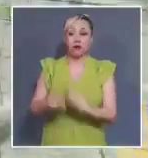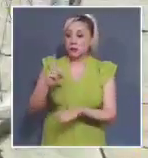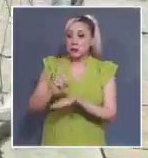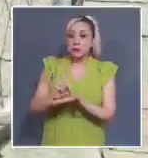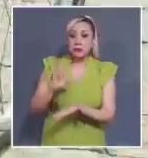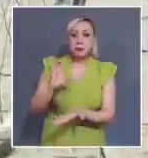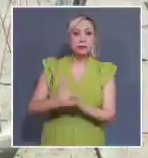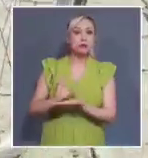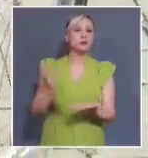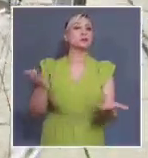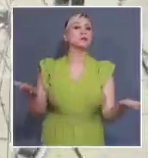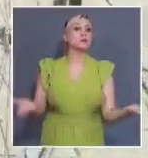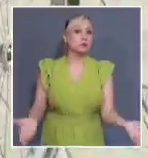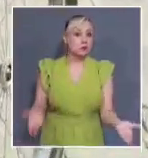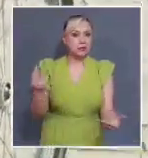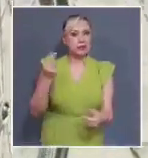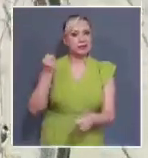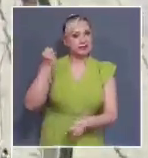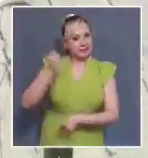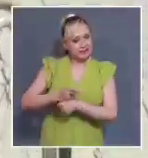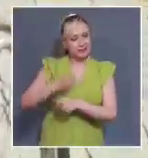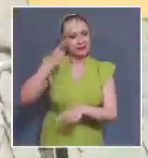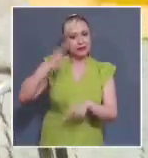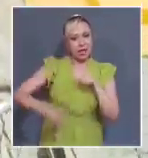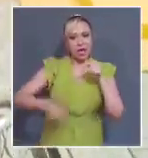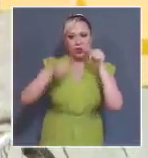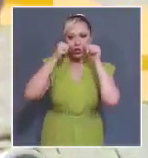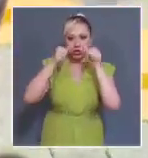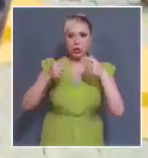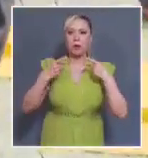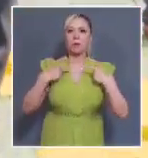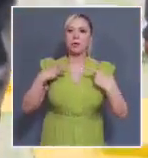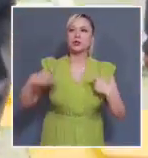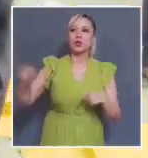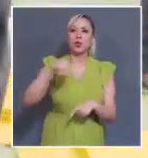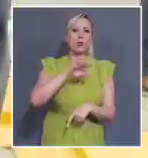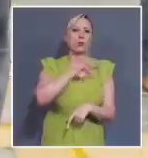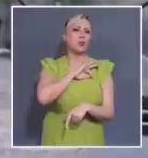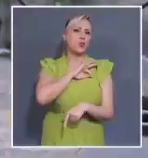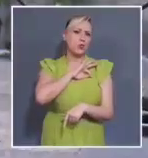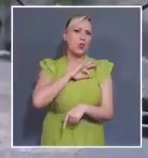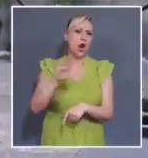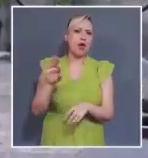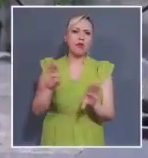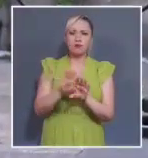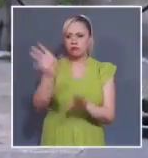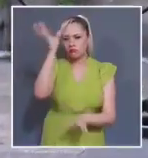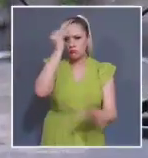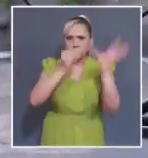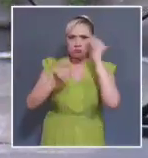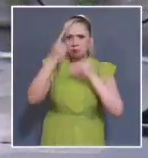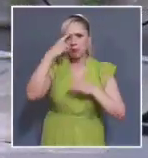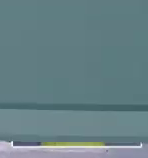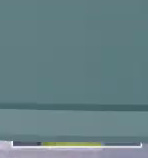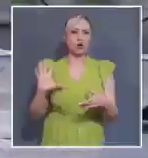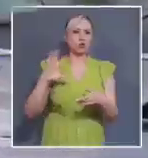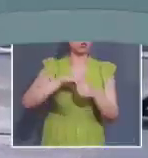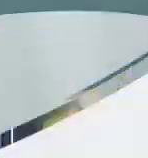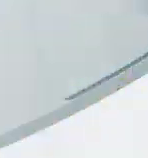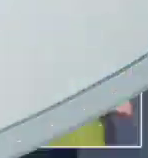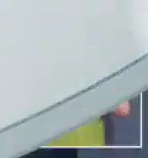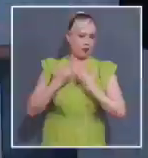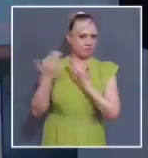discapacidad, mejoran la calidad de vida y también posibilitan la inclusión social en este sector de la población.